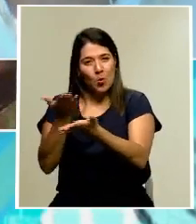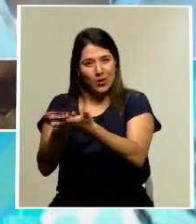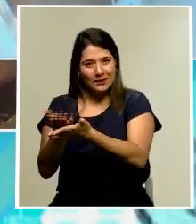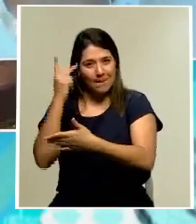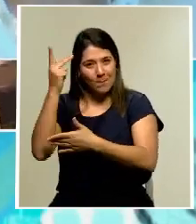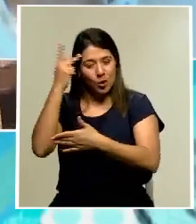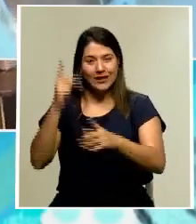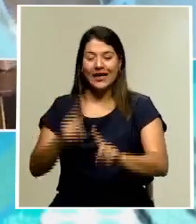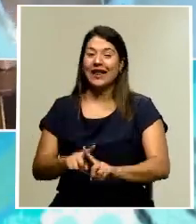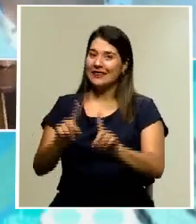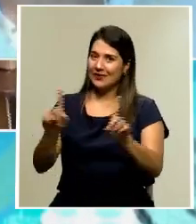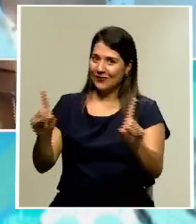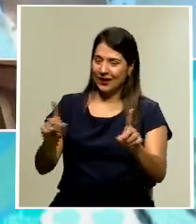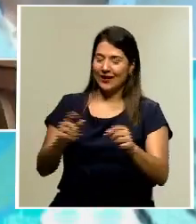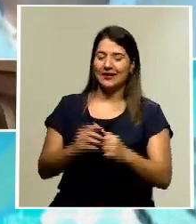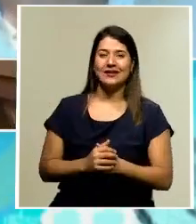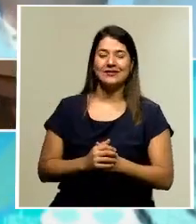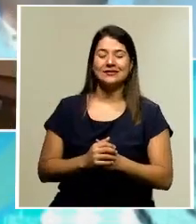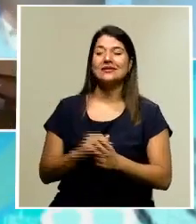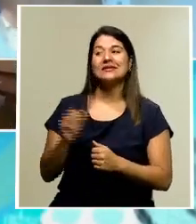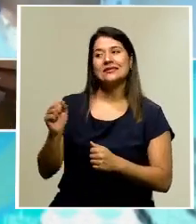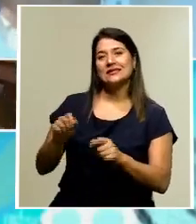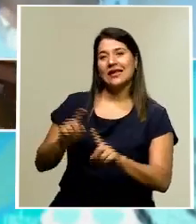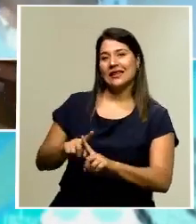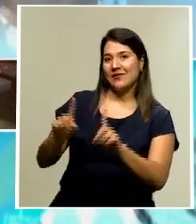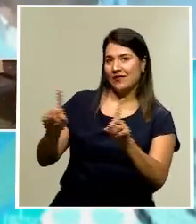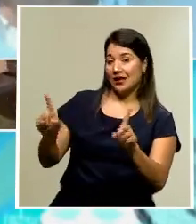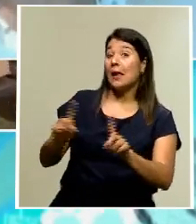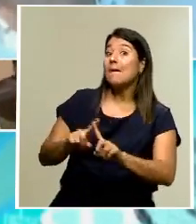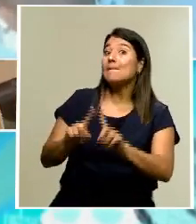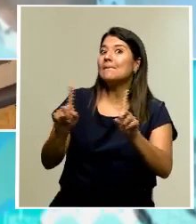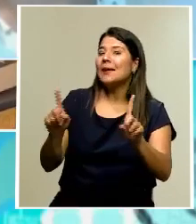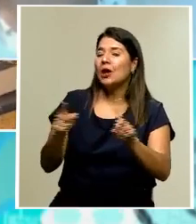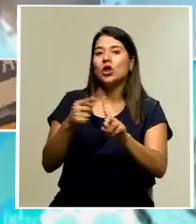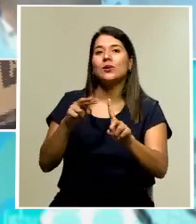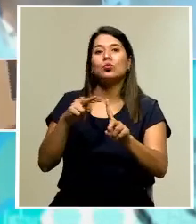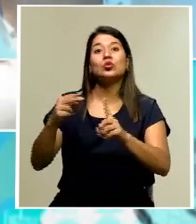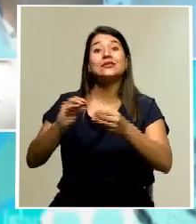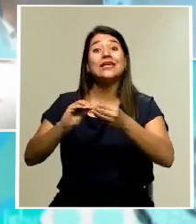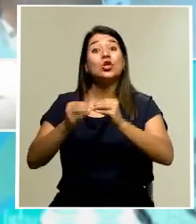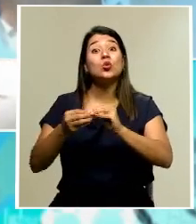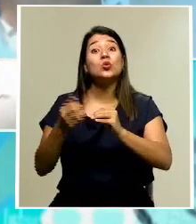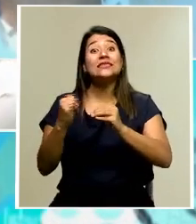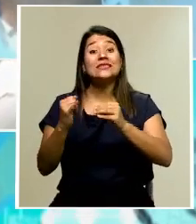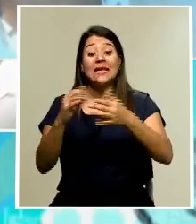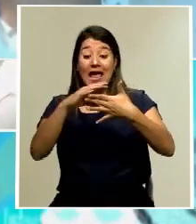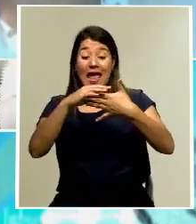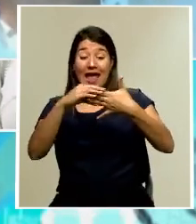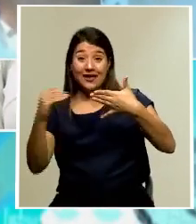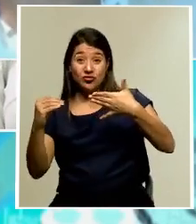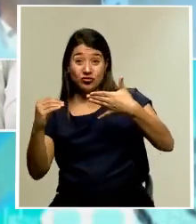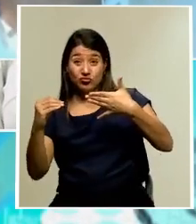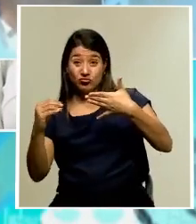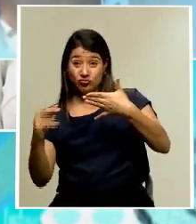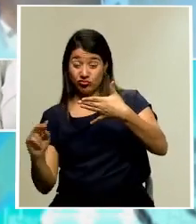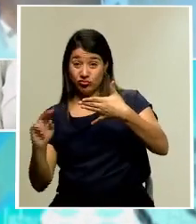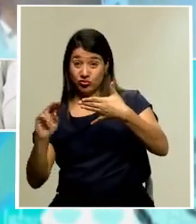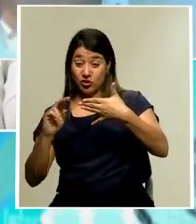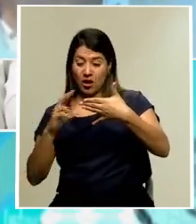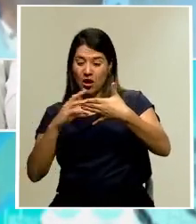¿verdad? exactamente. Sí, sí. Pero numéricamente, si se hubieran sumado esos